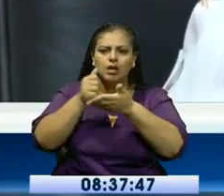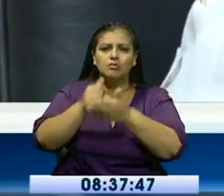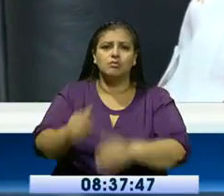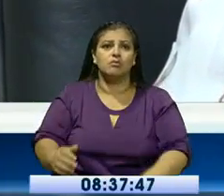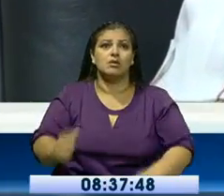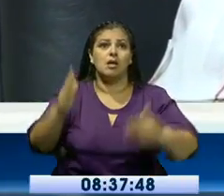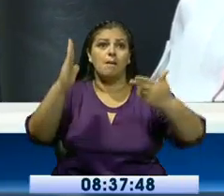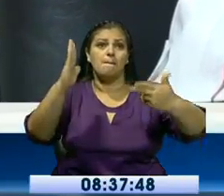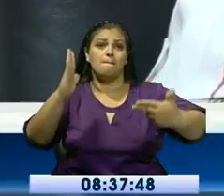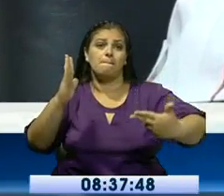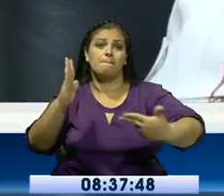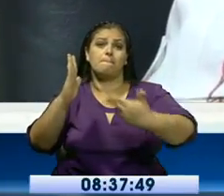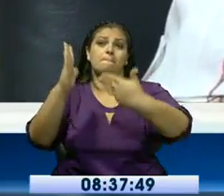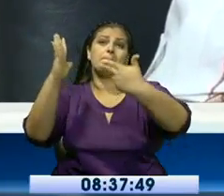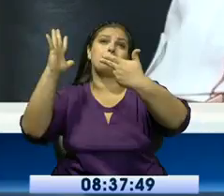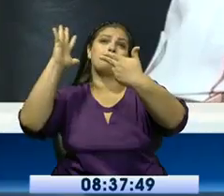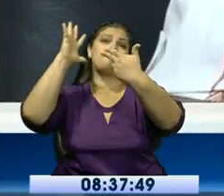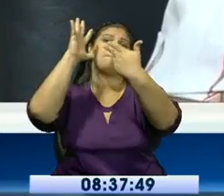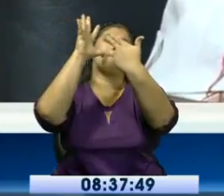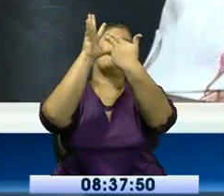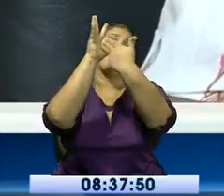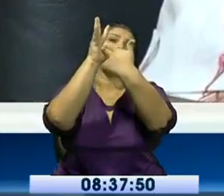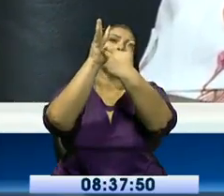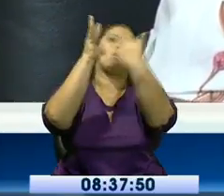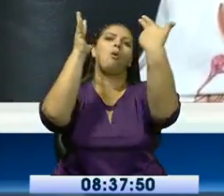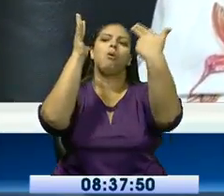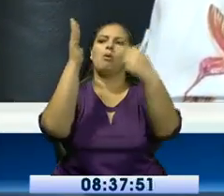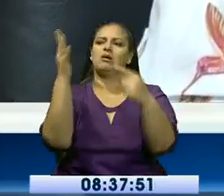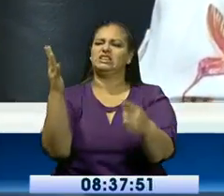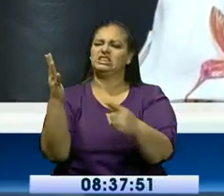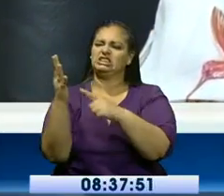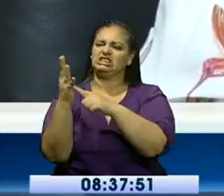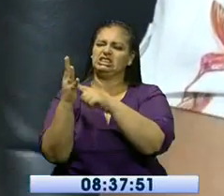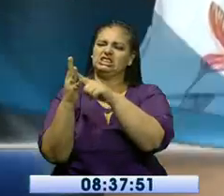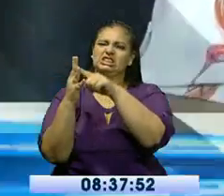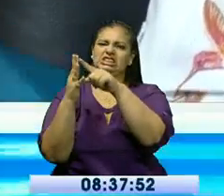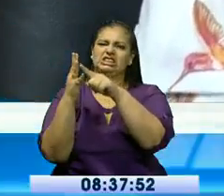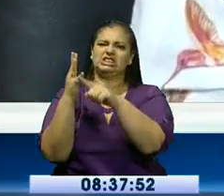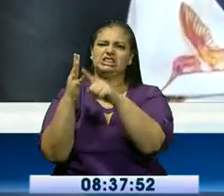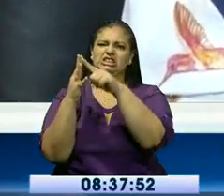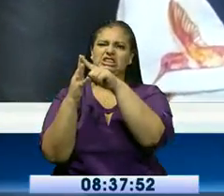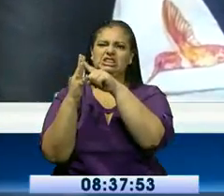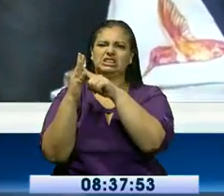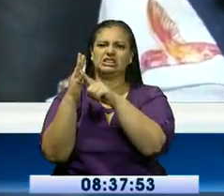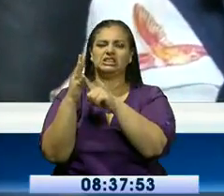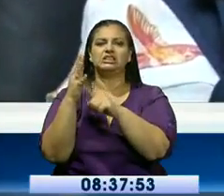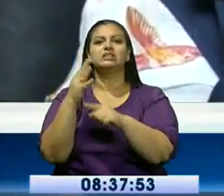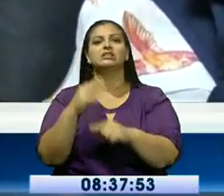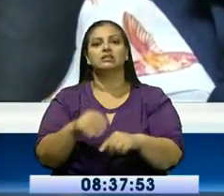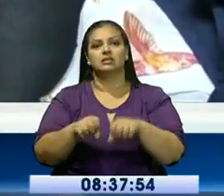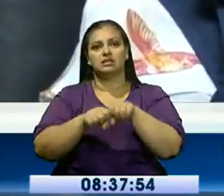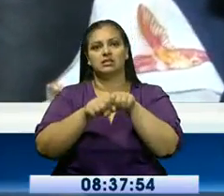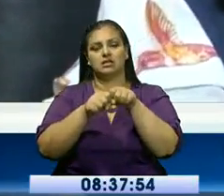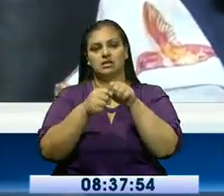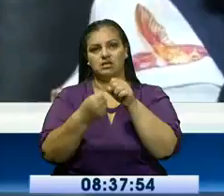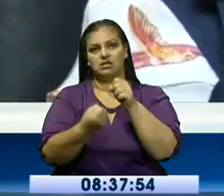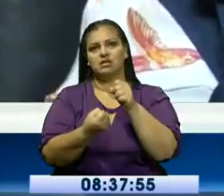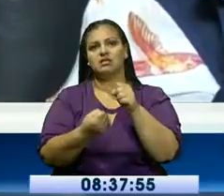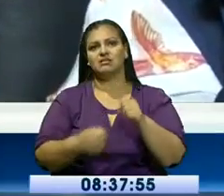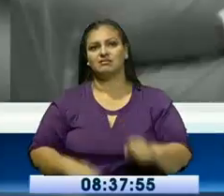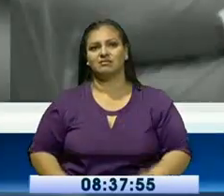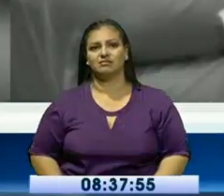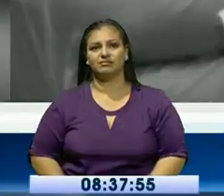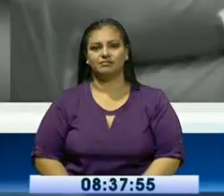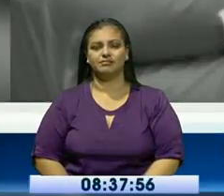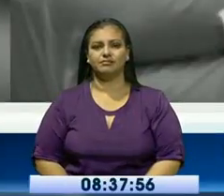dedo. De esta mano, sí, de la mano izquierda. La mano izquierda. Todo el lado izquierdo, todo. Parece que forzajeó, fue con el arma así.